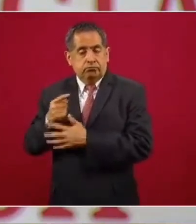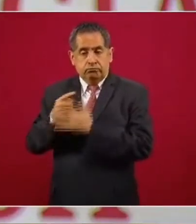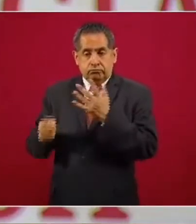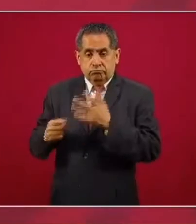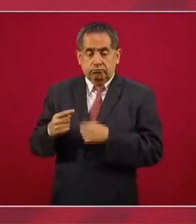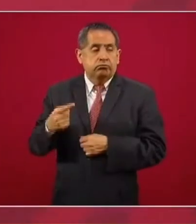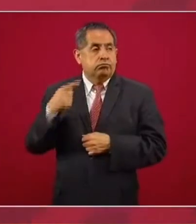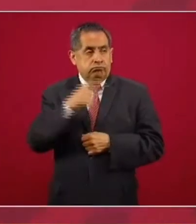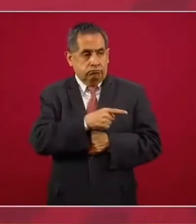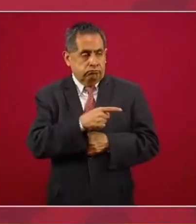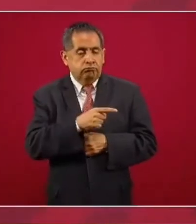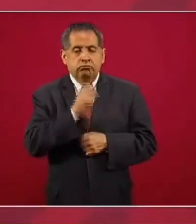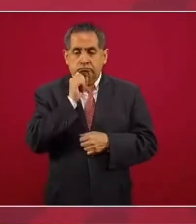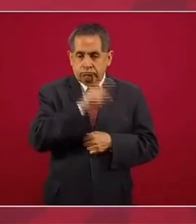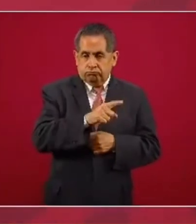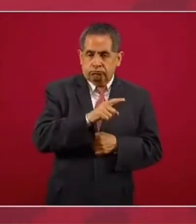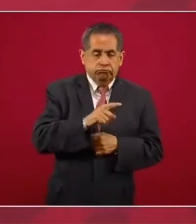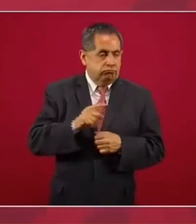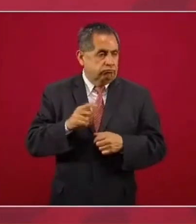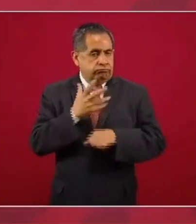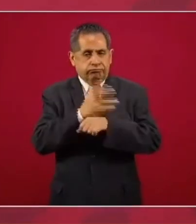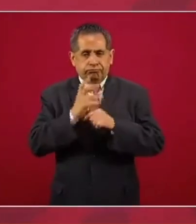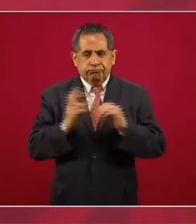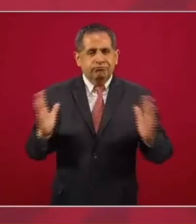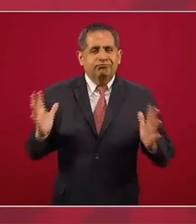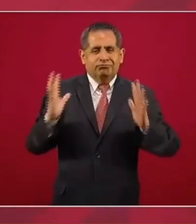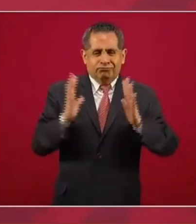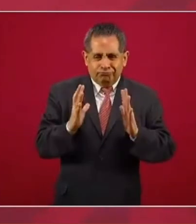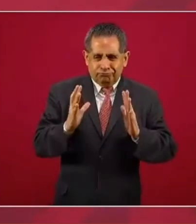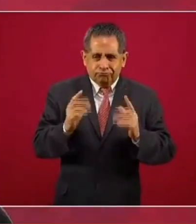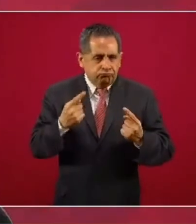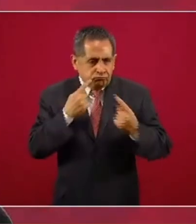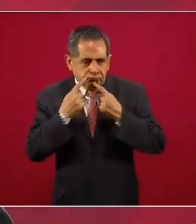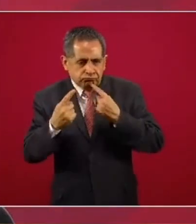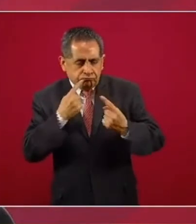y su contraparte o sus contrapartes en Estados Unidos,